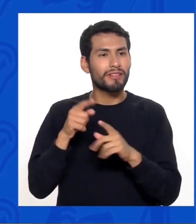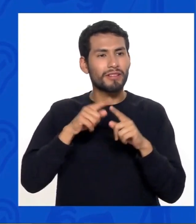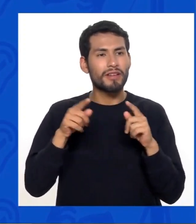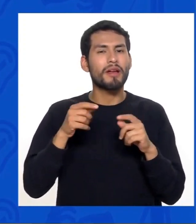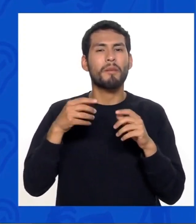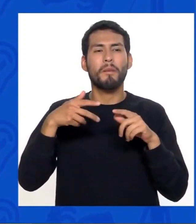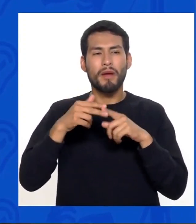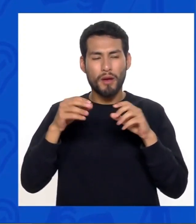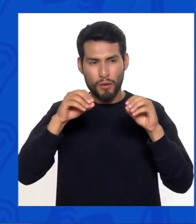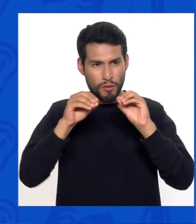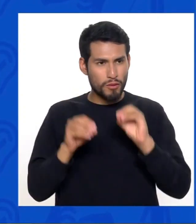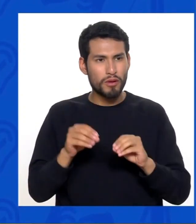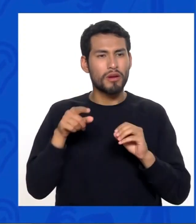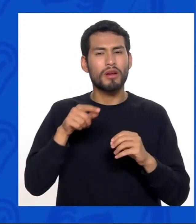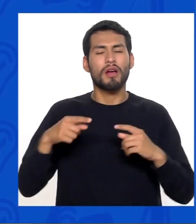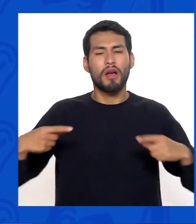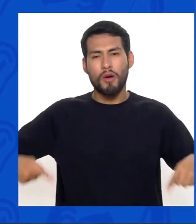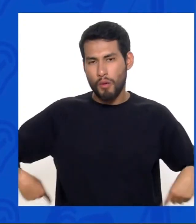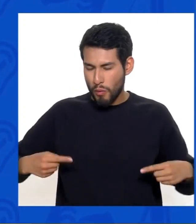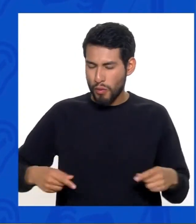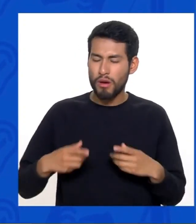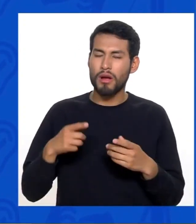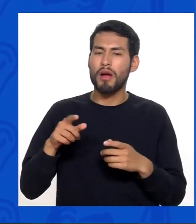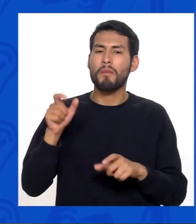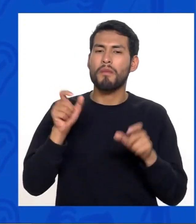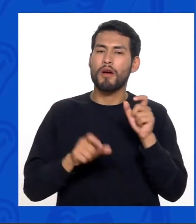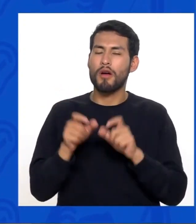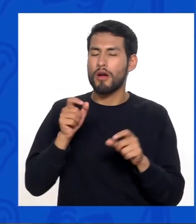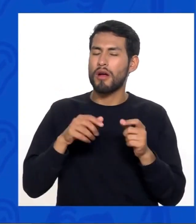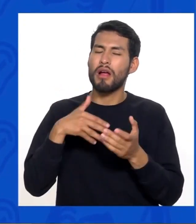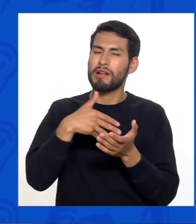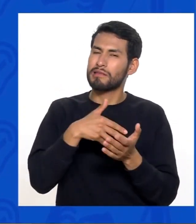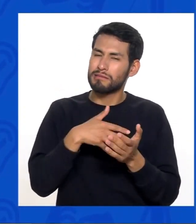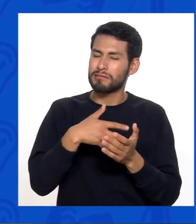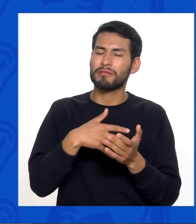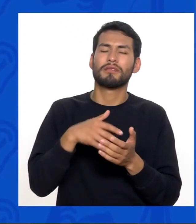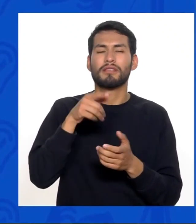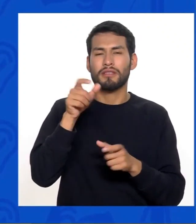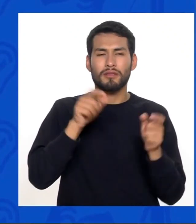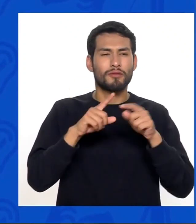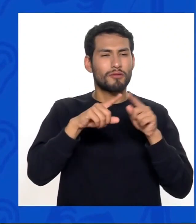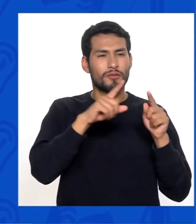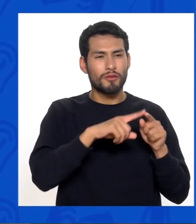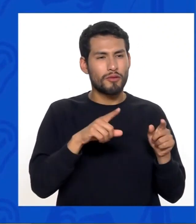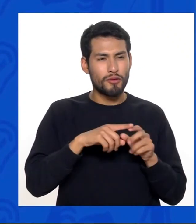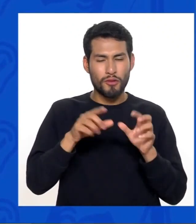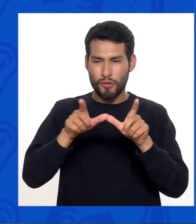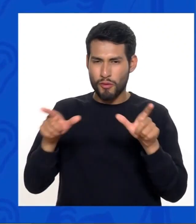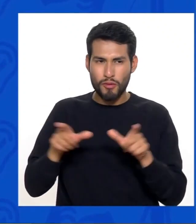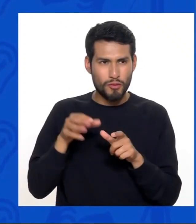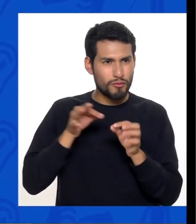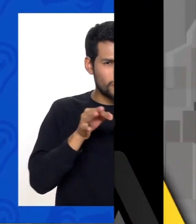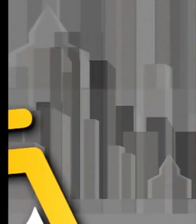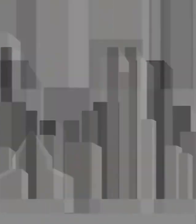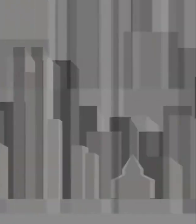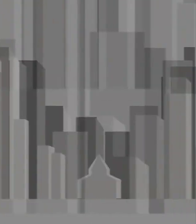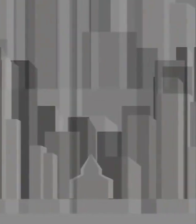ayudas biomecánicas, tales como sillas de ruedas, a las personas más vulnerables de las diferentes